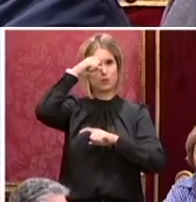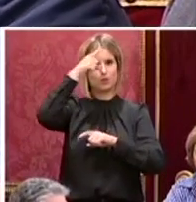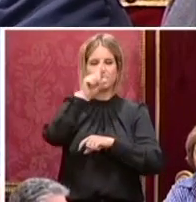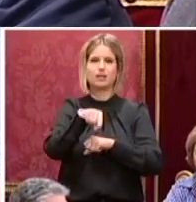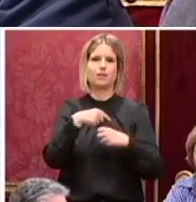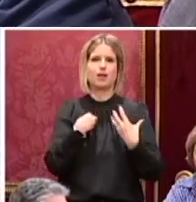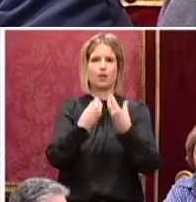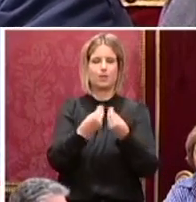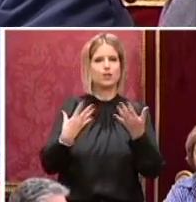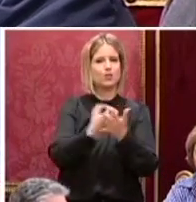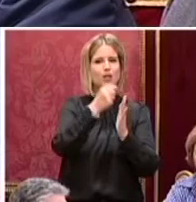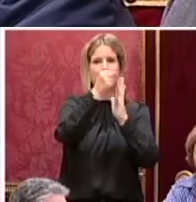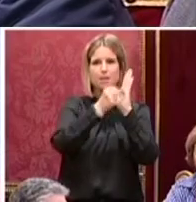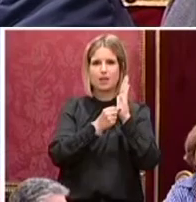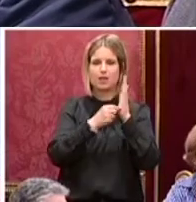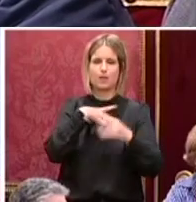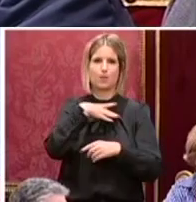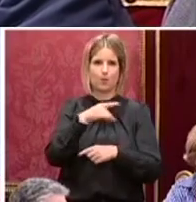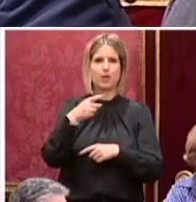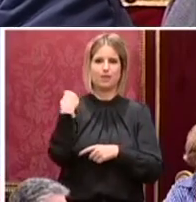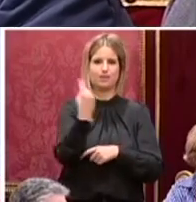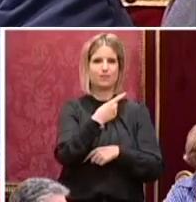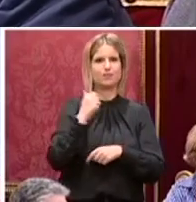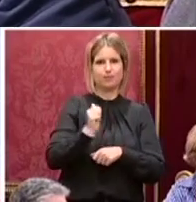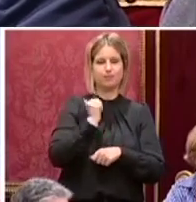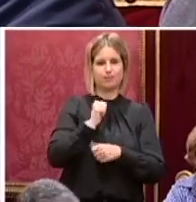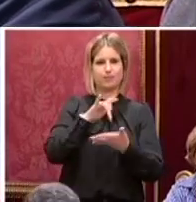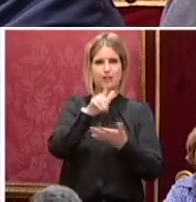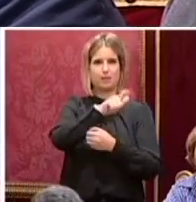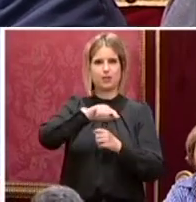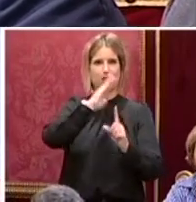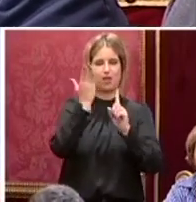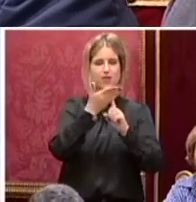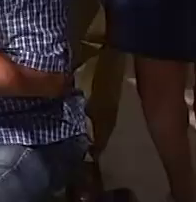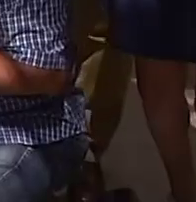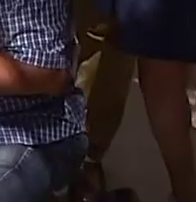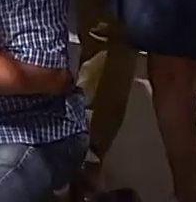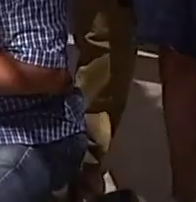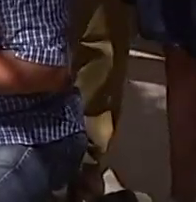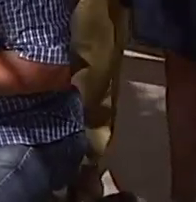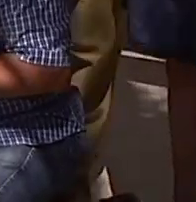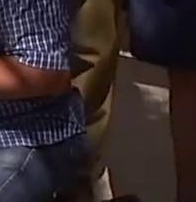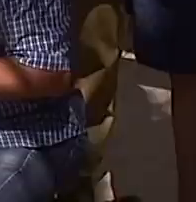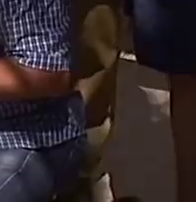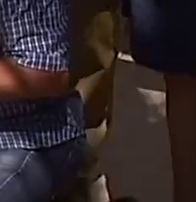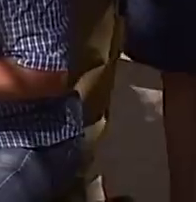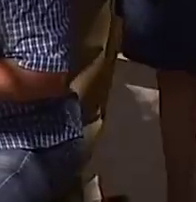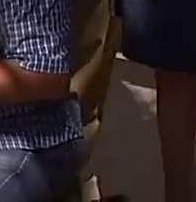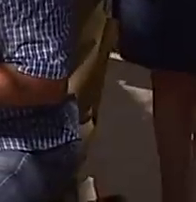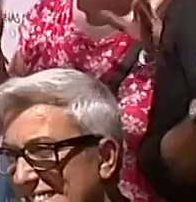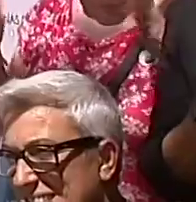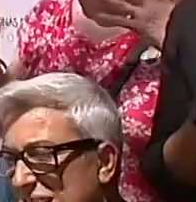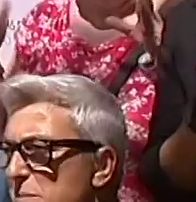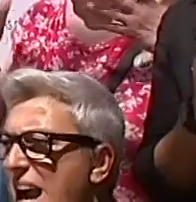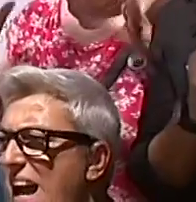supuesto, acompañando con las medidas que consideren oportunas a los afectados por ictus y su familia. La segunda declaración